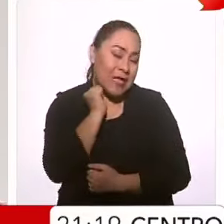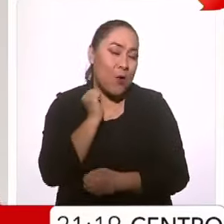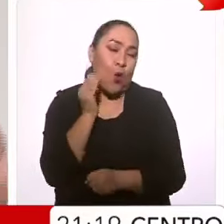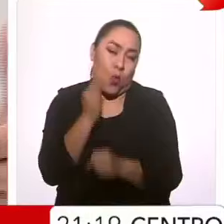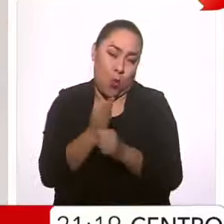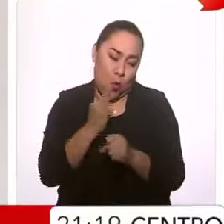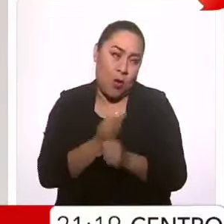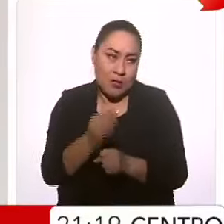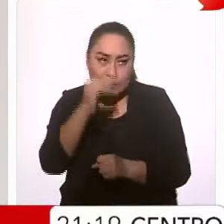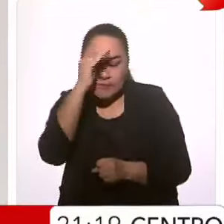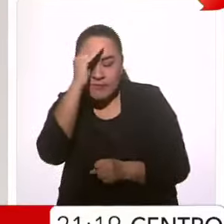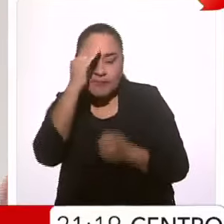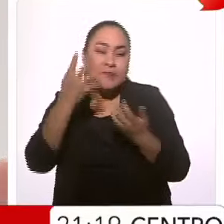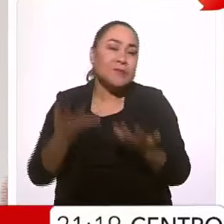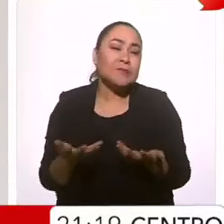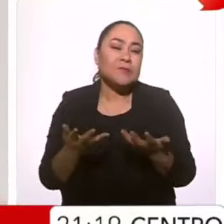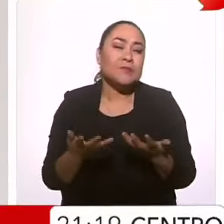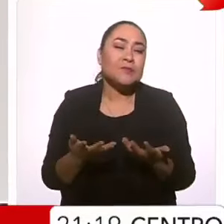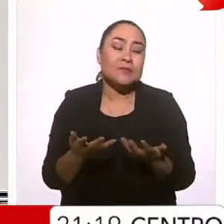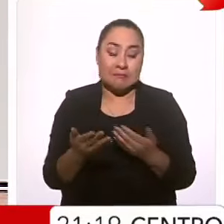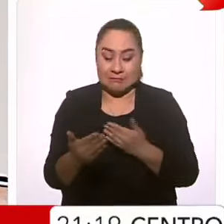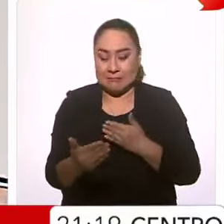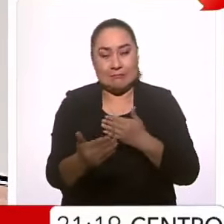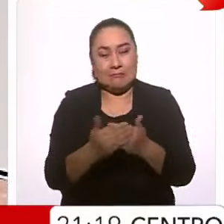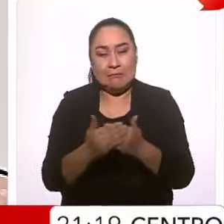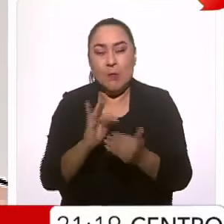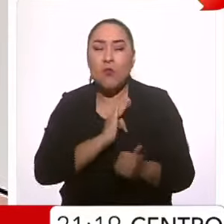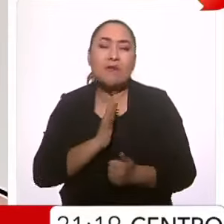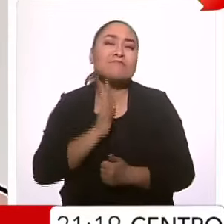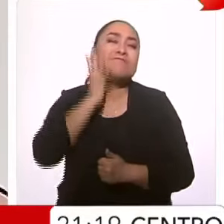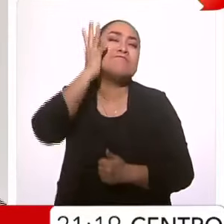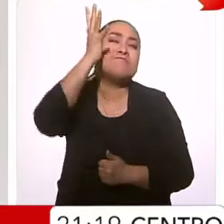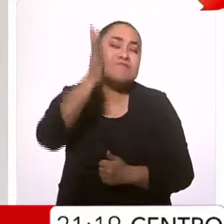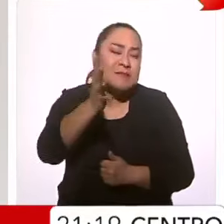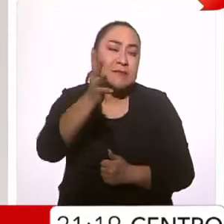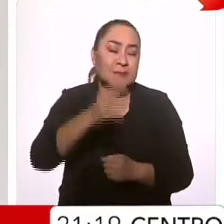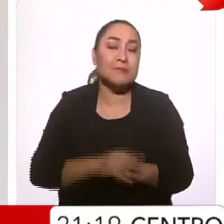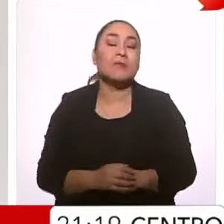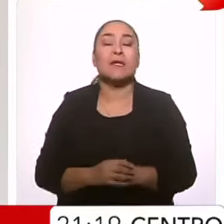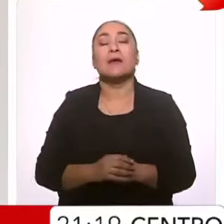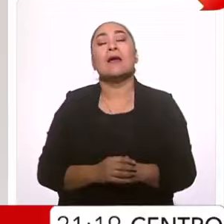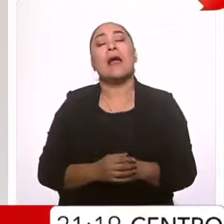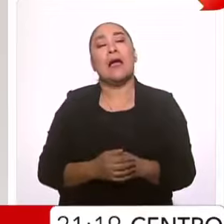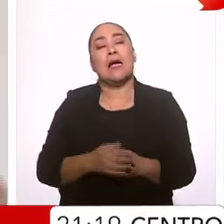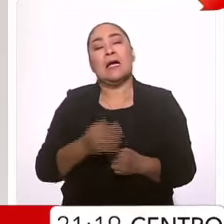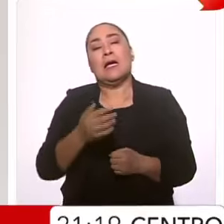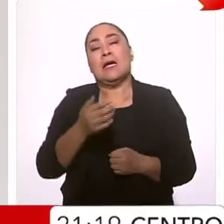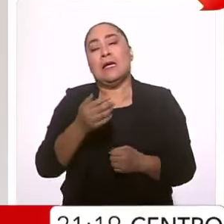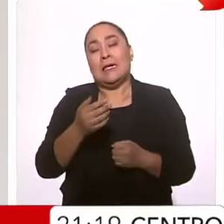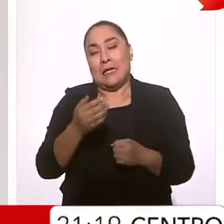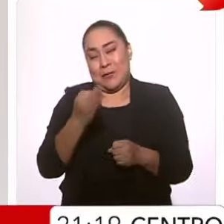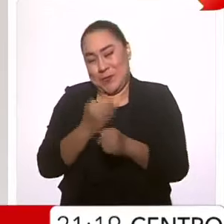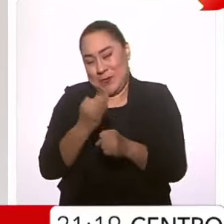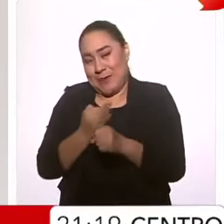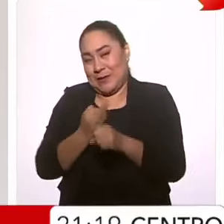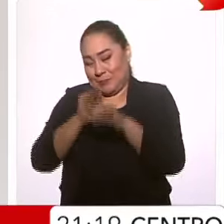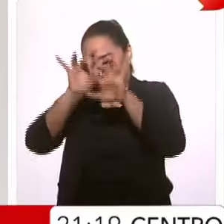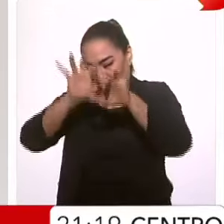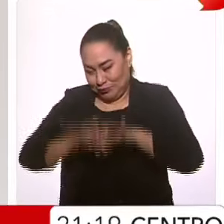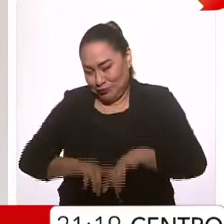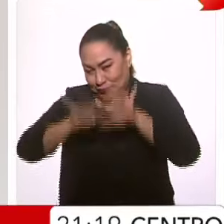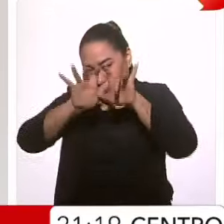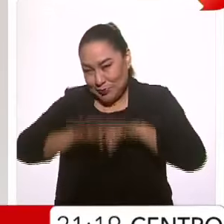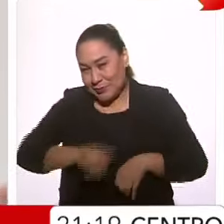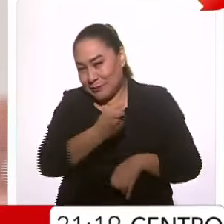ver más allá del corto plazo, una de las tesis después de que se presentaron este paquete de iniciativas de